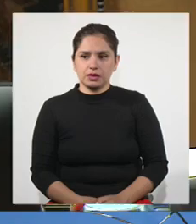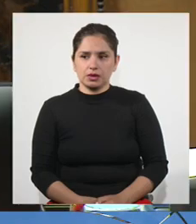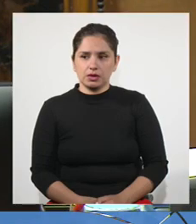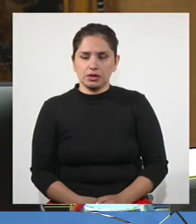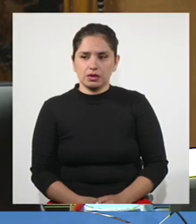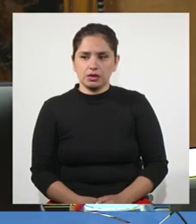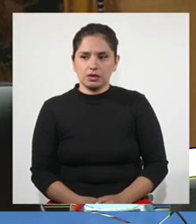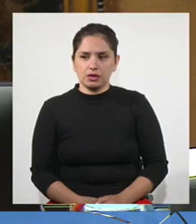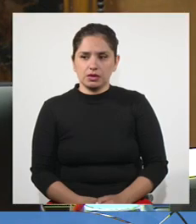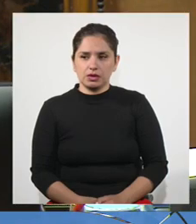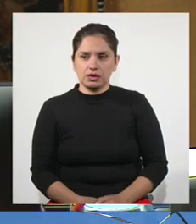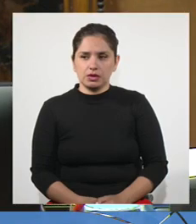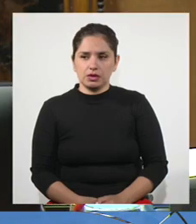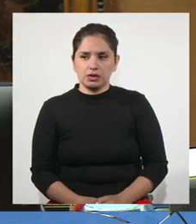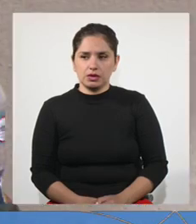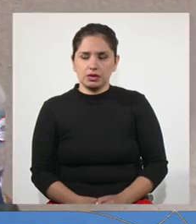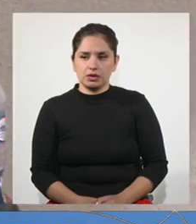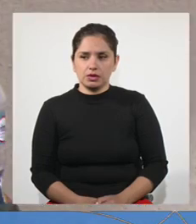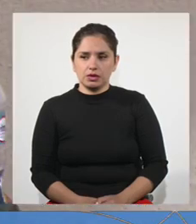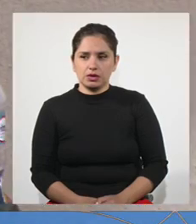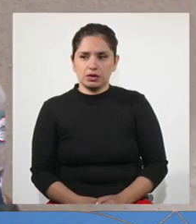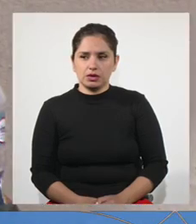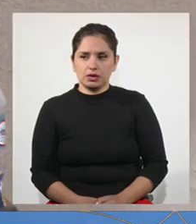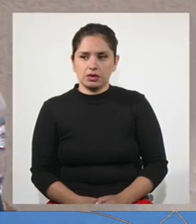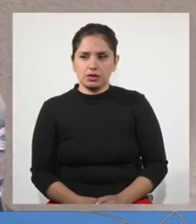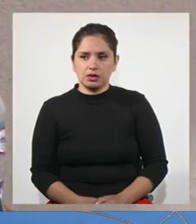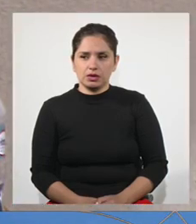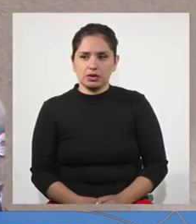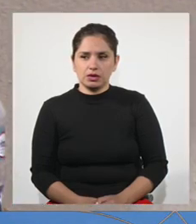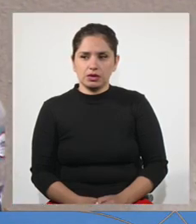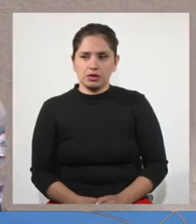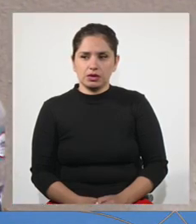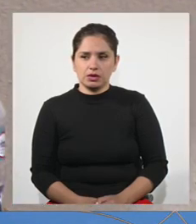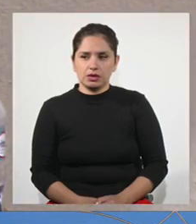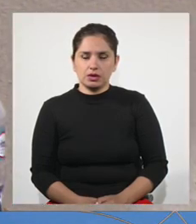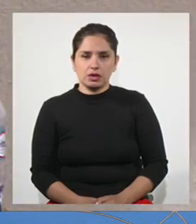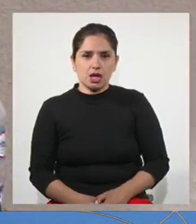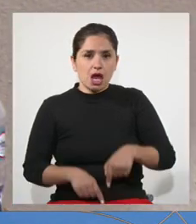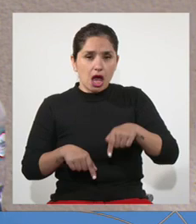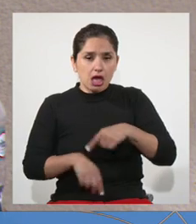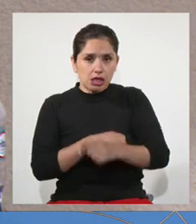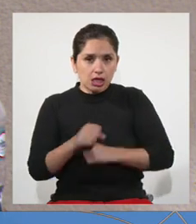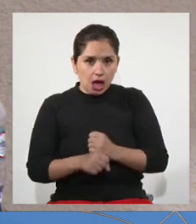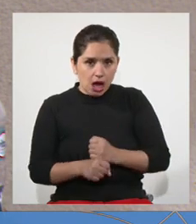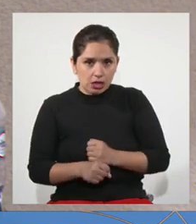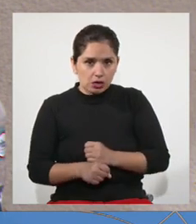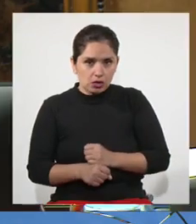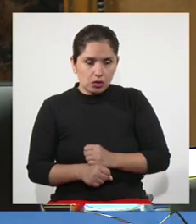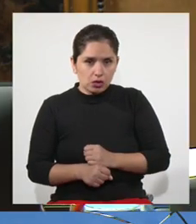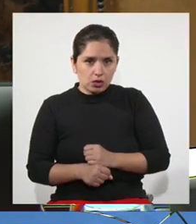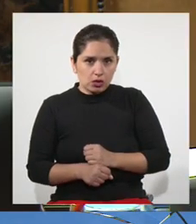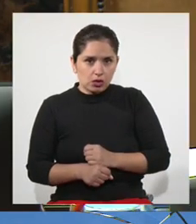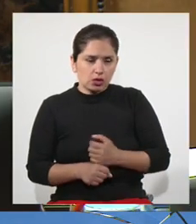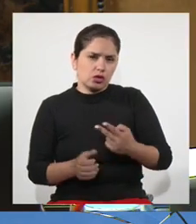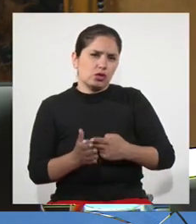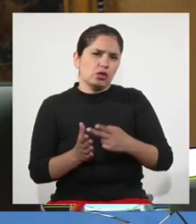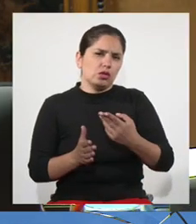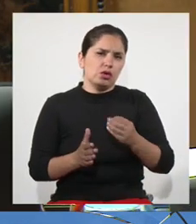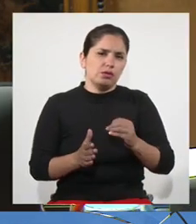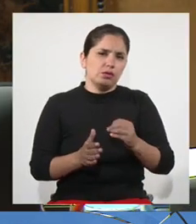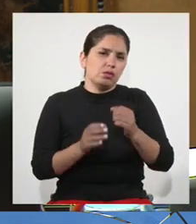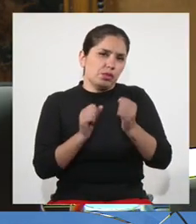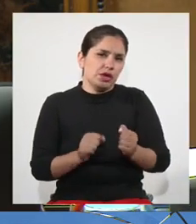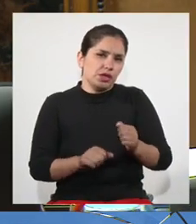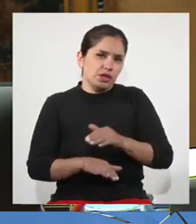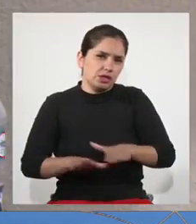¿De este año, 2019? No, el 2020 tiene muchos meses, subsecretario. No, creo que todos estaremos de acuerdo que de aquí a fines de diciembre